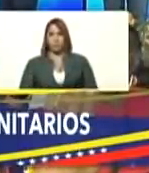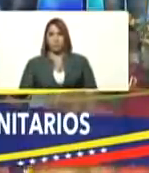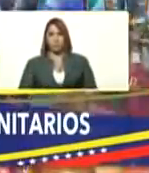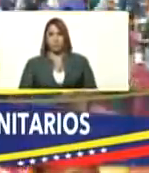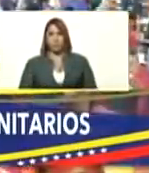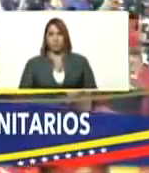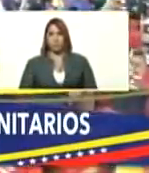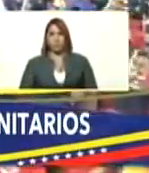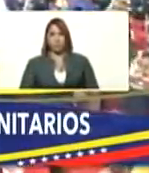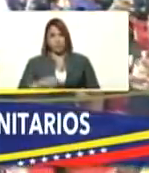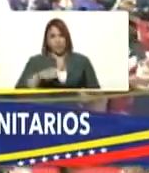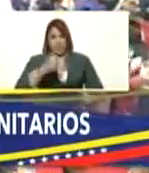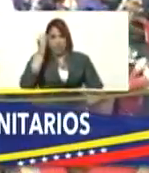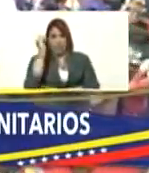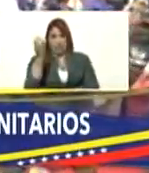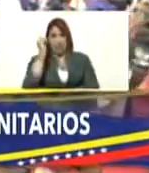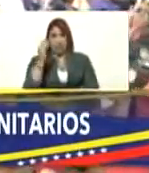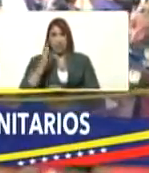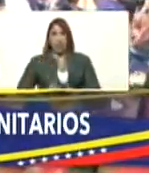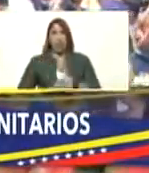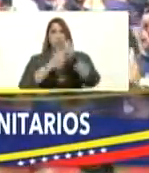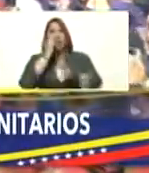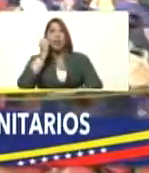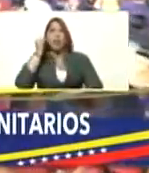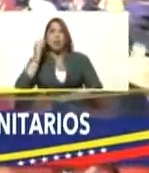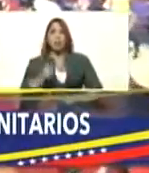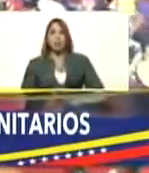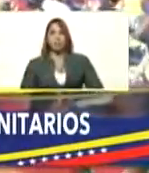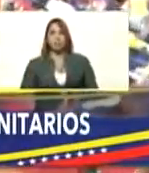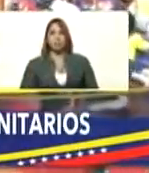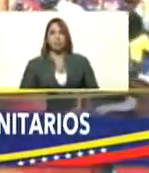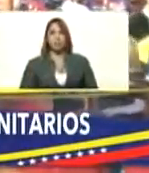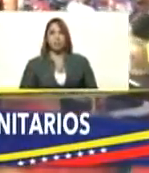en esta asamblea de líderes y lideresas,